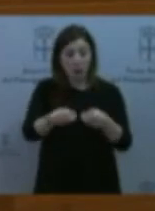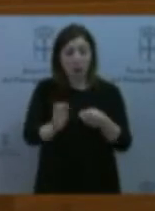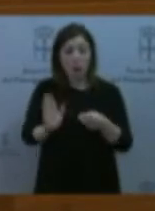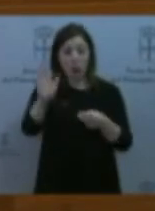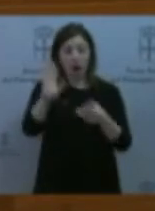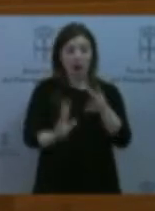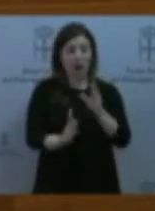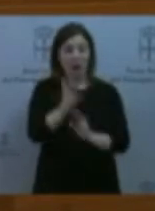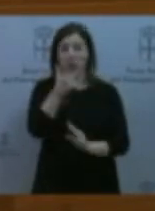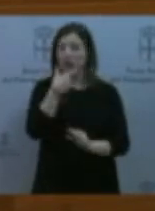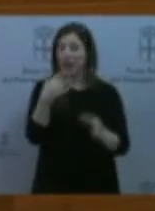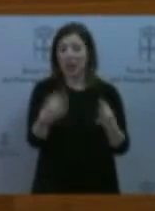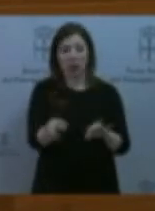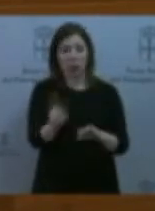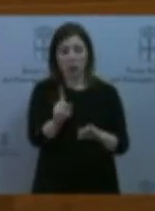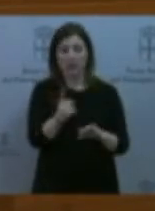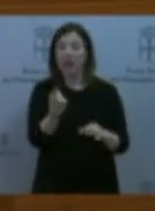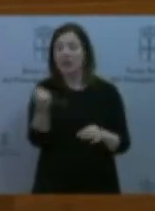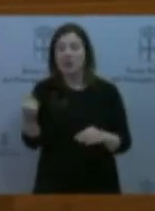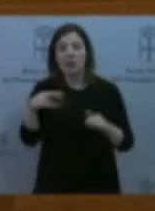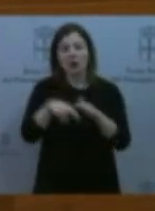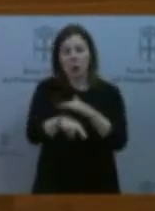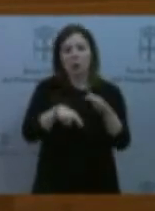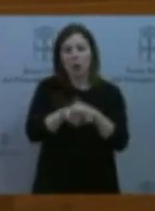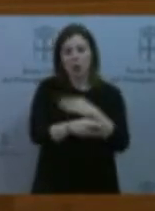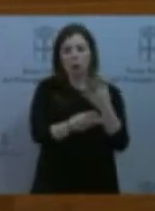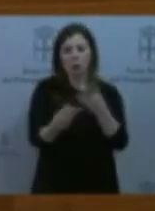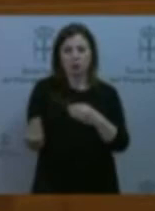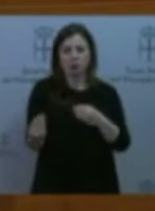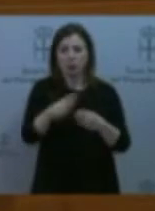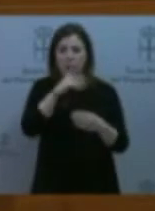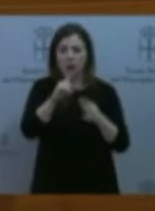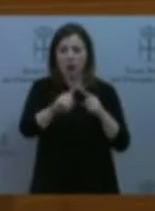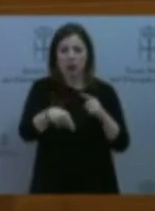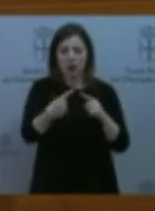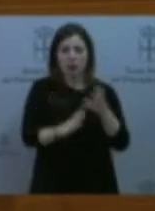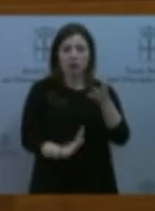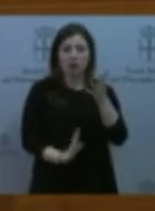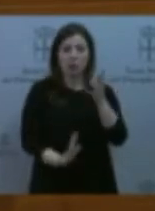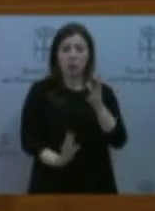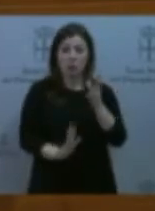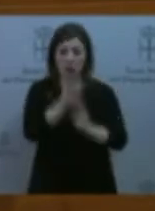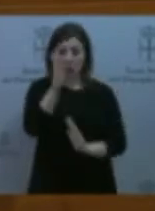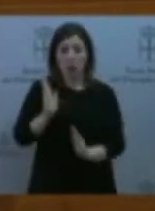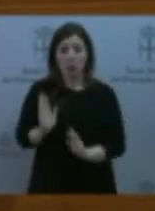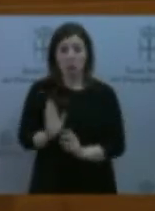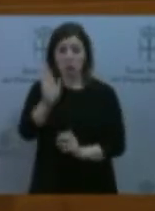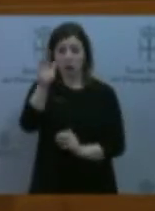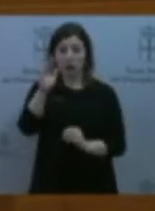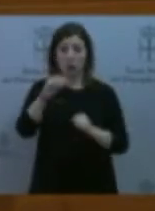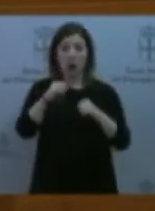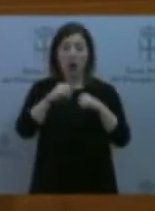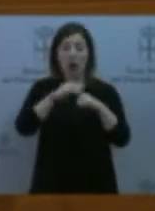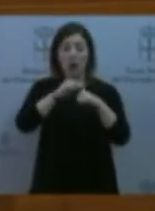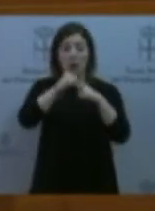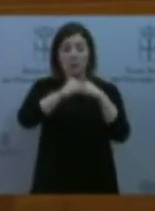recursos. Es que después de que un monte se quema, los deslizamientos de las laderas generan grandes problemas a las personas